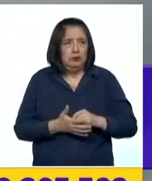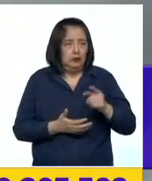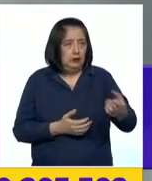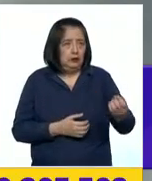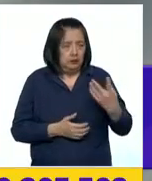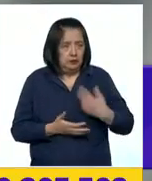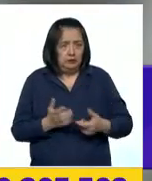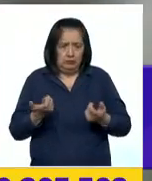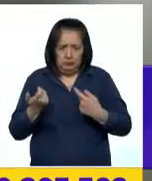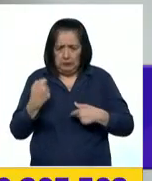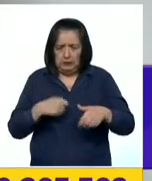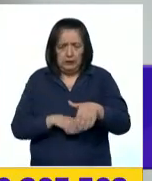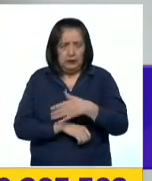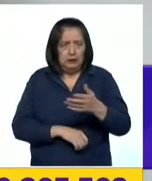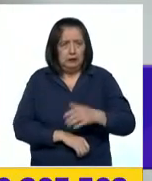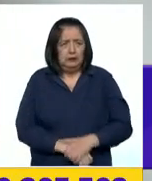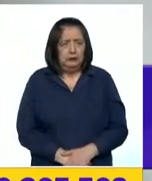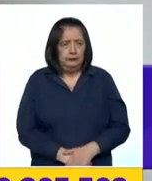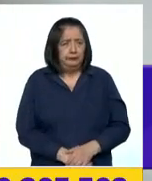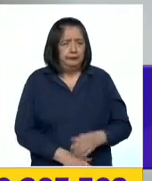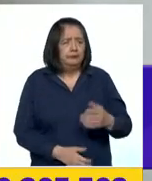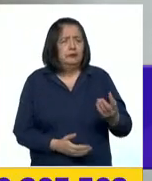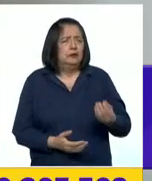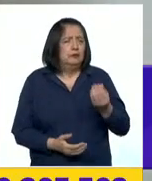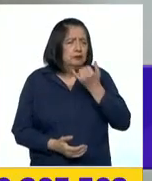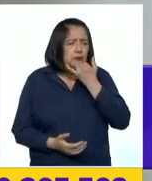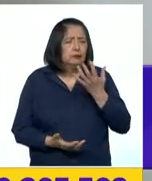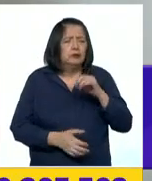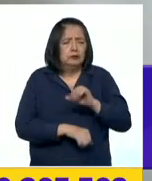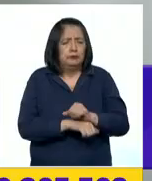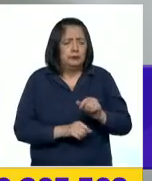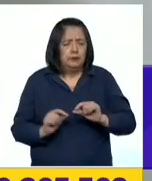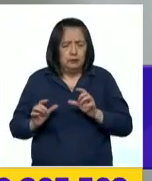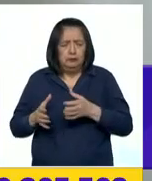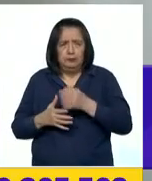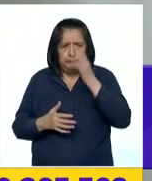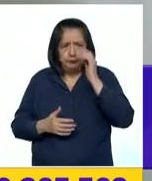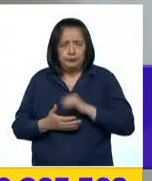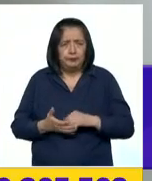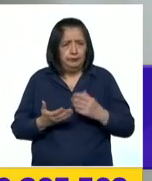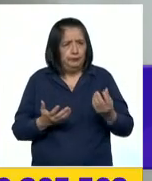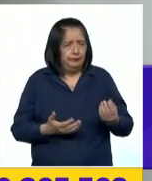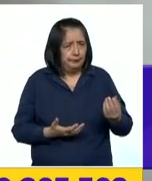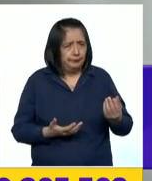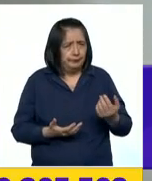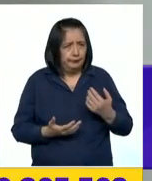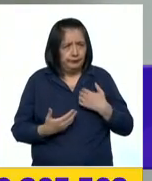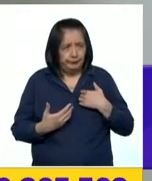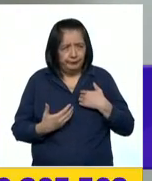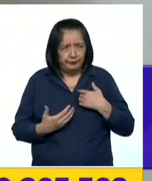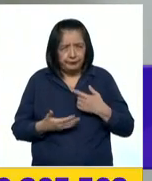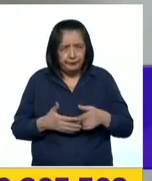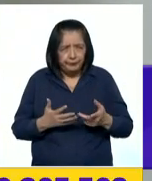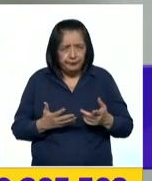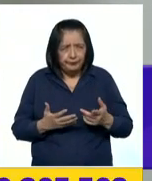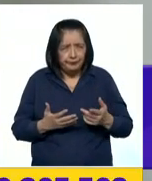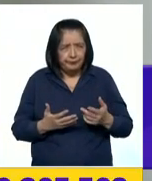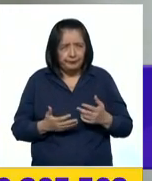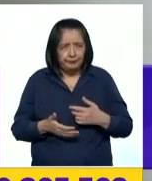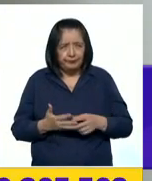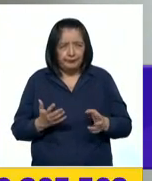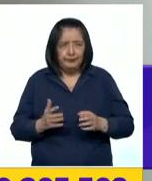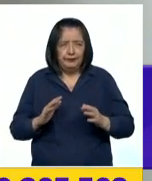dedicarse al comercio ambulante. ¿En qué circunstancias fue intervenido por el grupo Terna? Circunstancia que estaba a defensa propia con